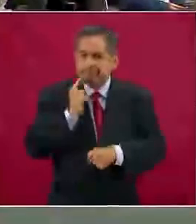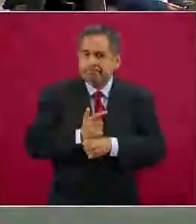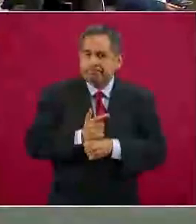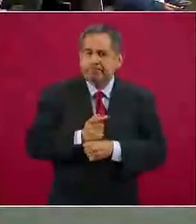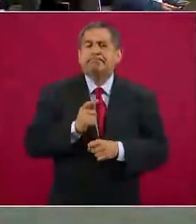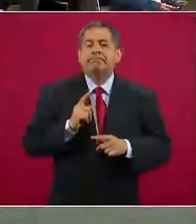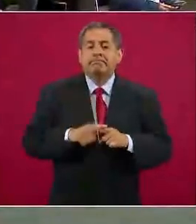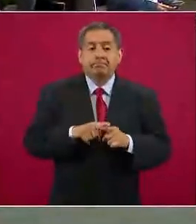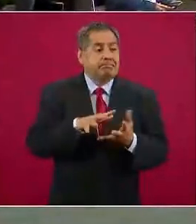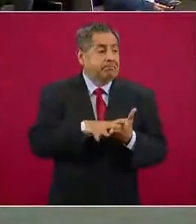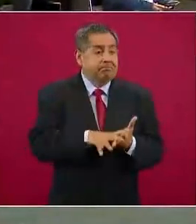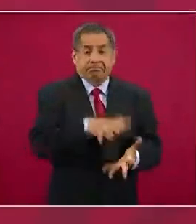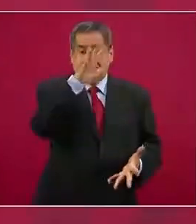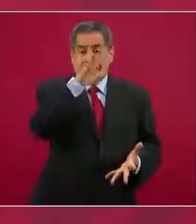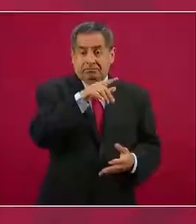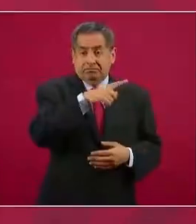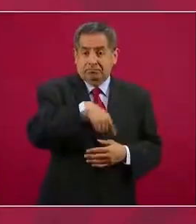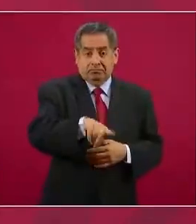nos atacan.